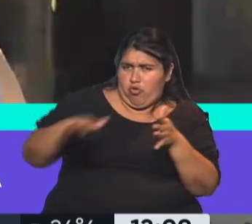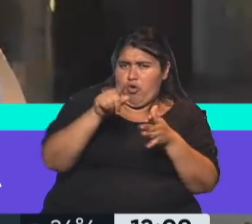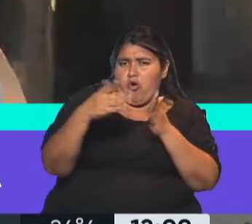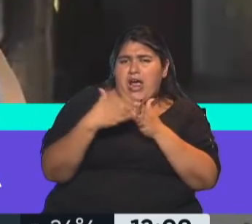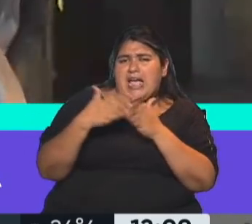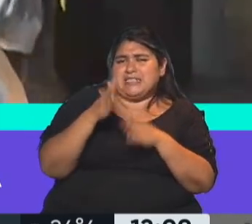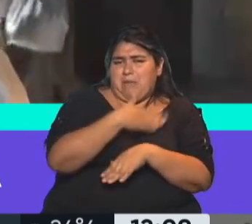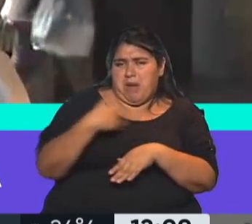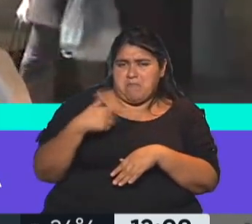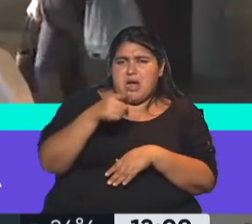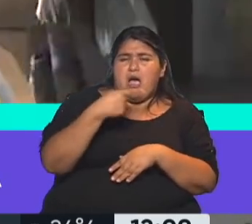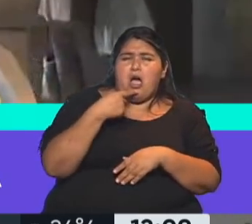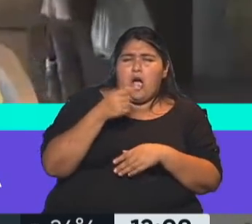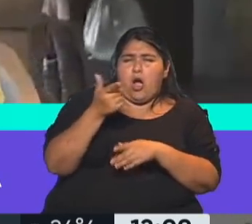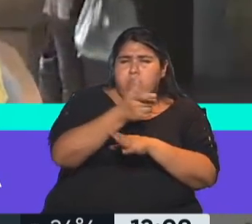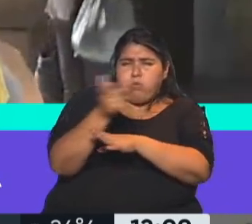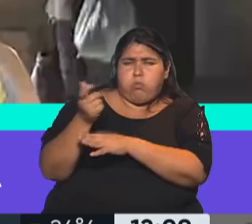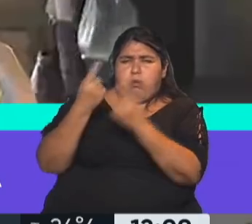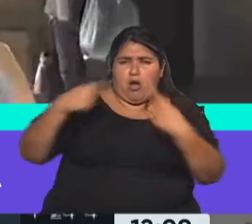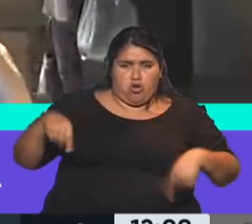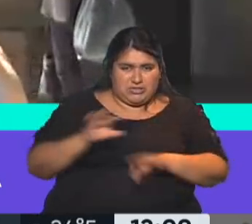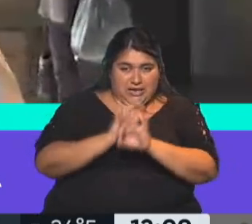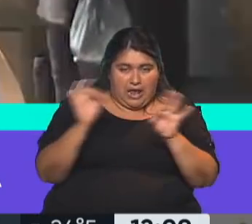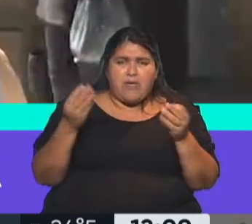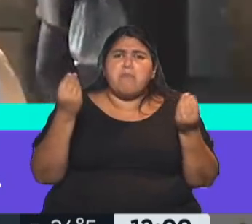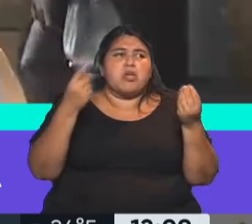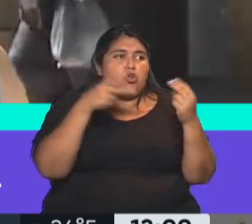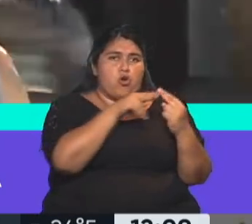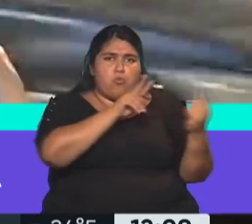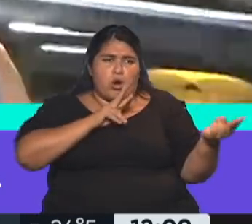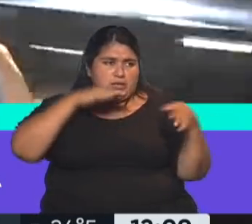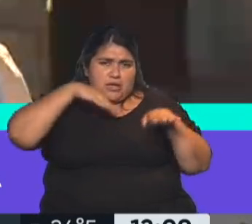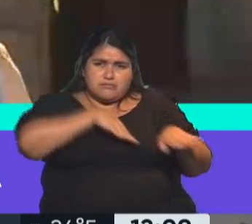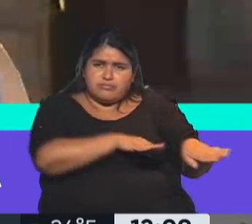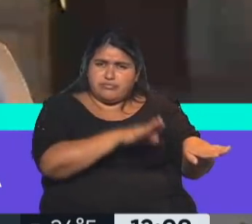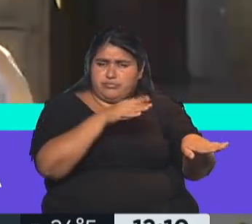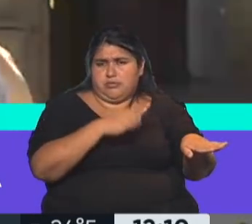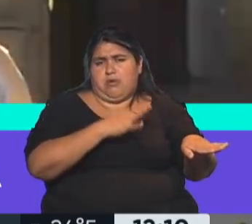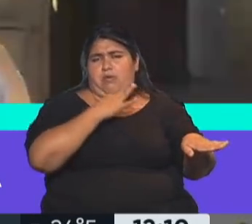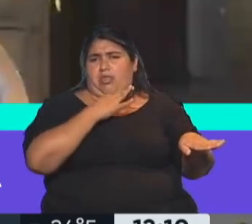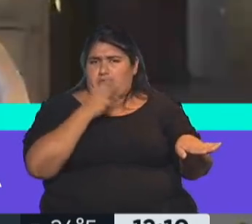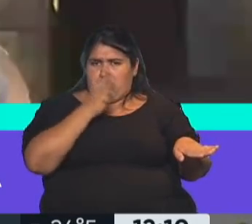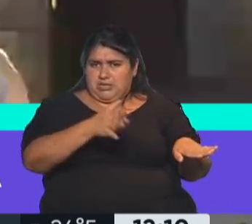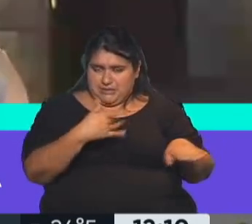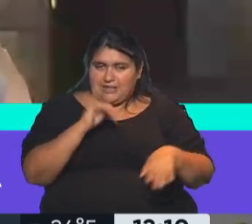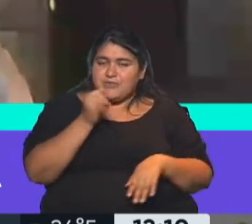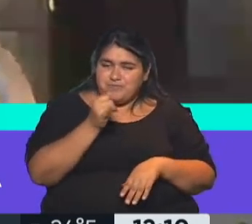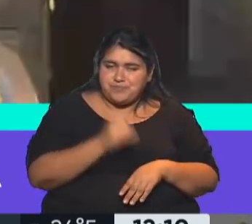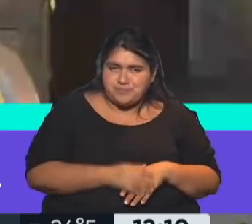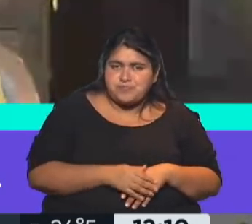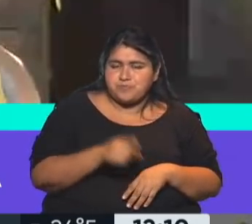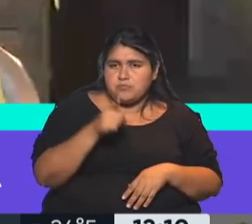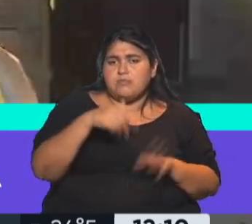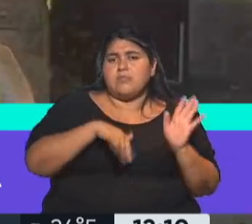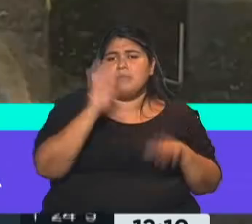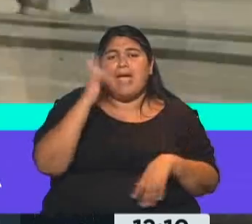alrededores comenzó a tomar las rutas que en este momento están colapsadas. Hay muchísimas ciudades de Ucrania que están atacadas con rutas colapsadas, sobre todo